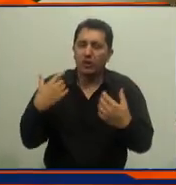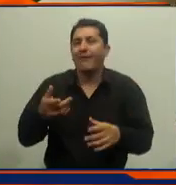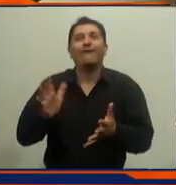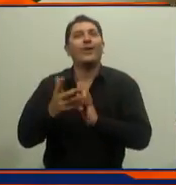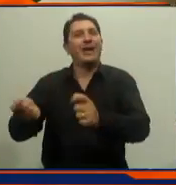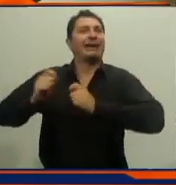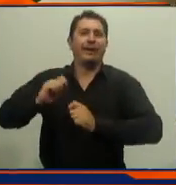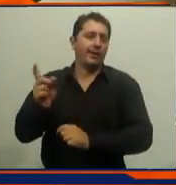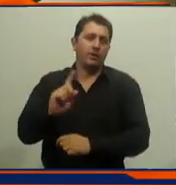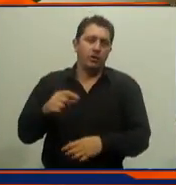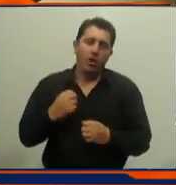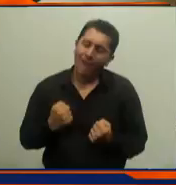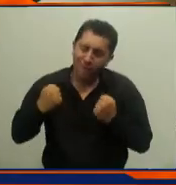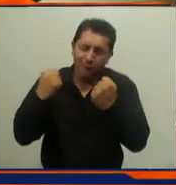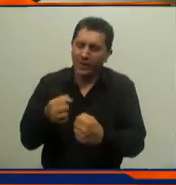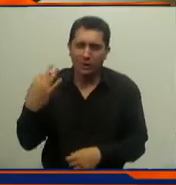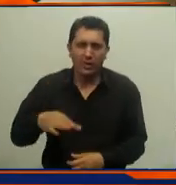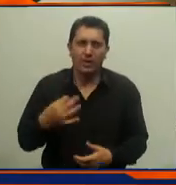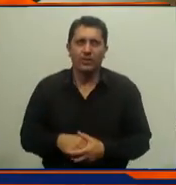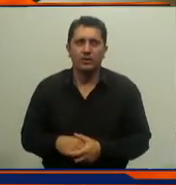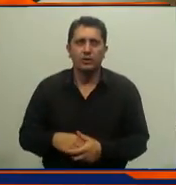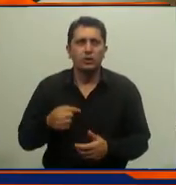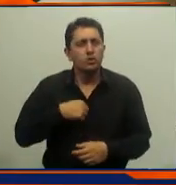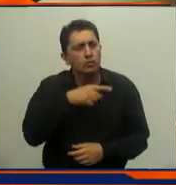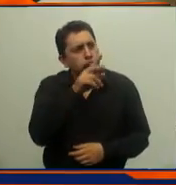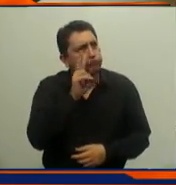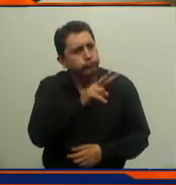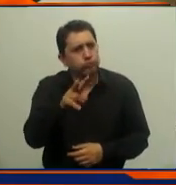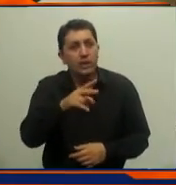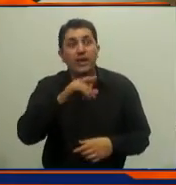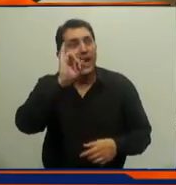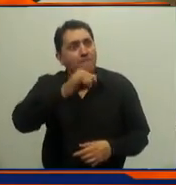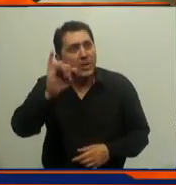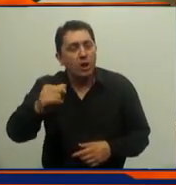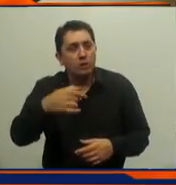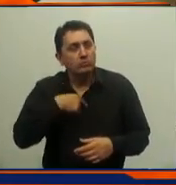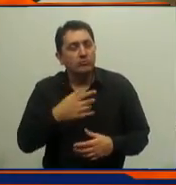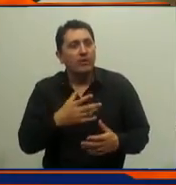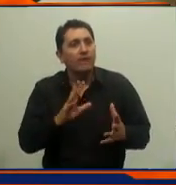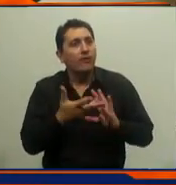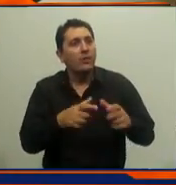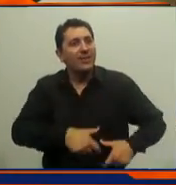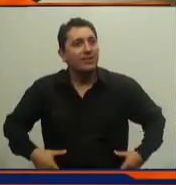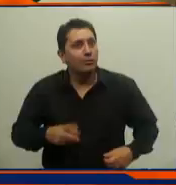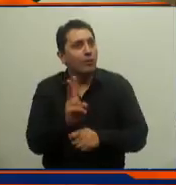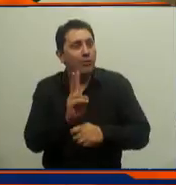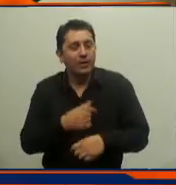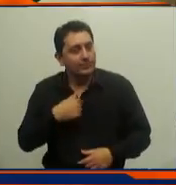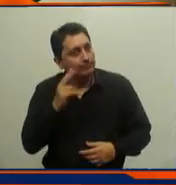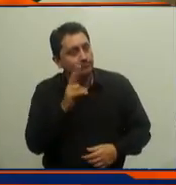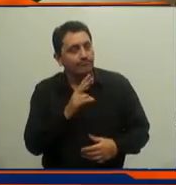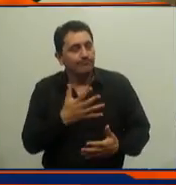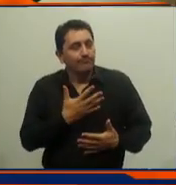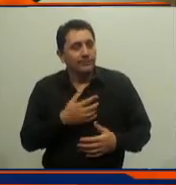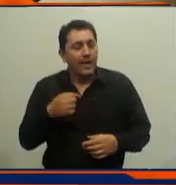nada y admiro mucho a todas estas campeonas que defienden sus títulos y ahora creo que viene en la parte de con mucho en el camino de